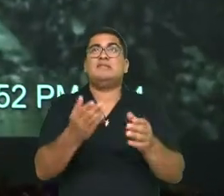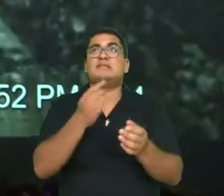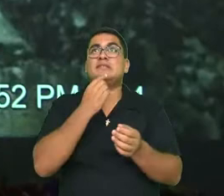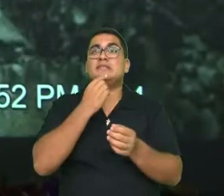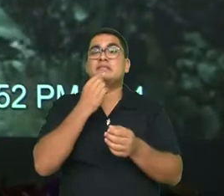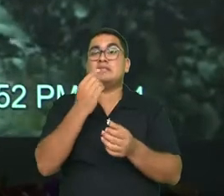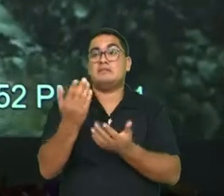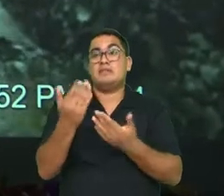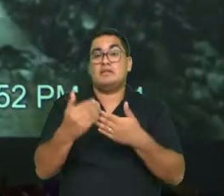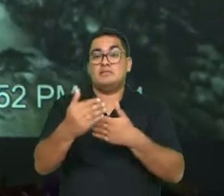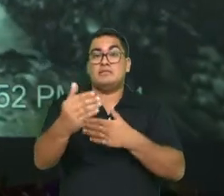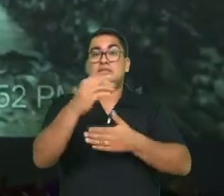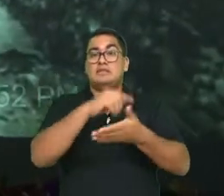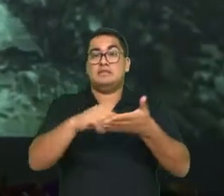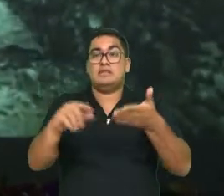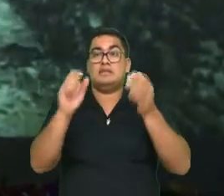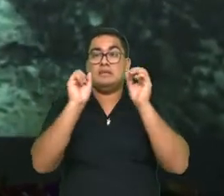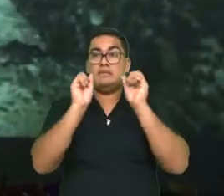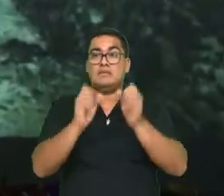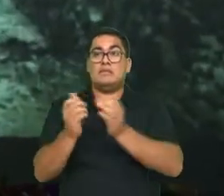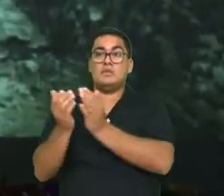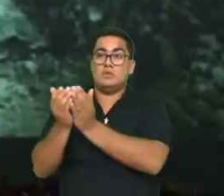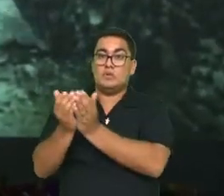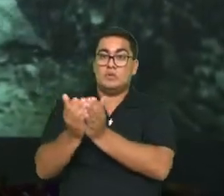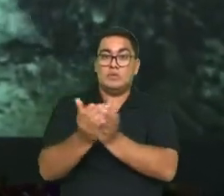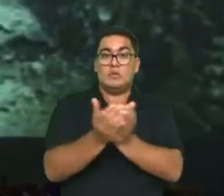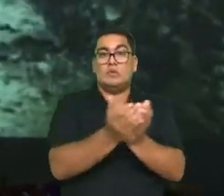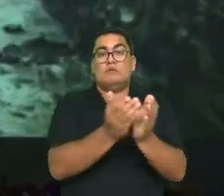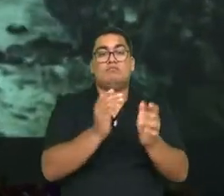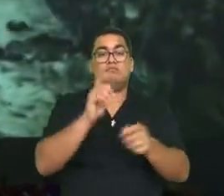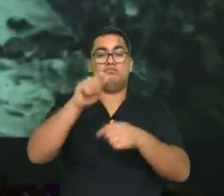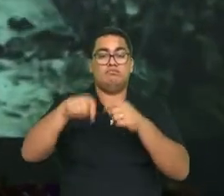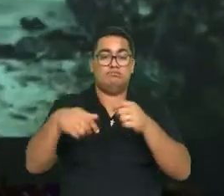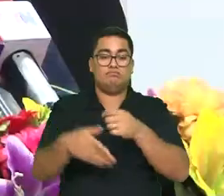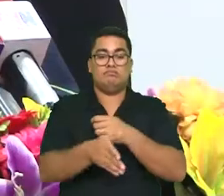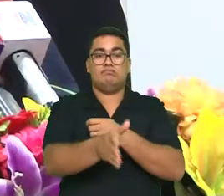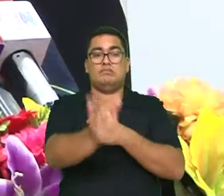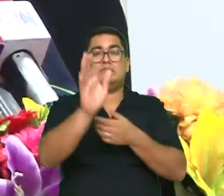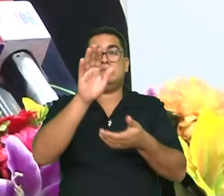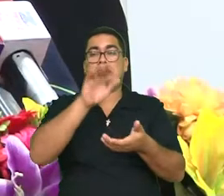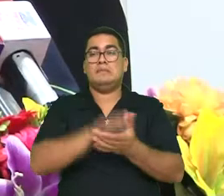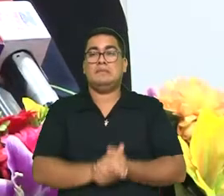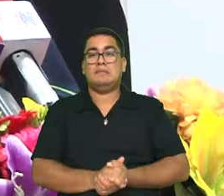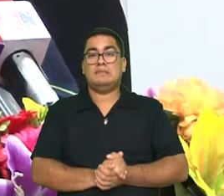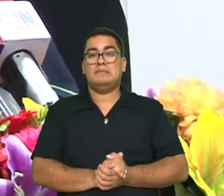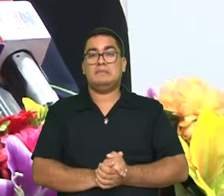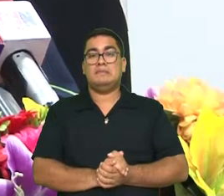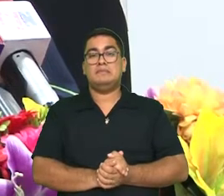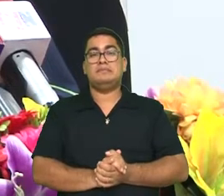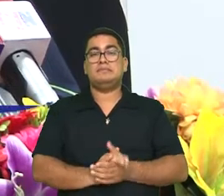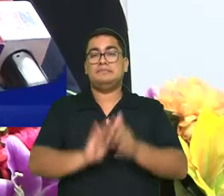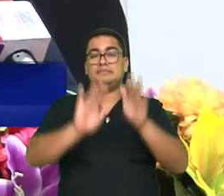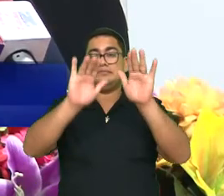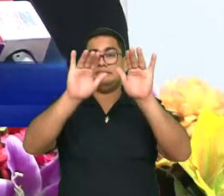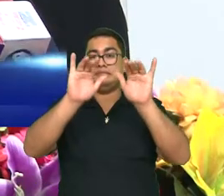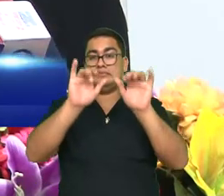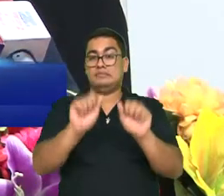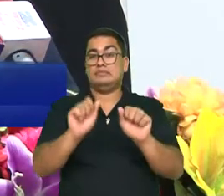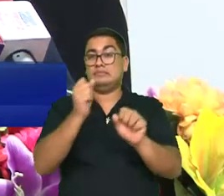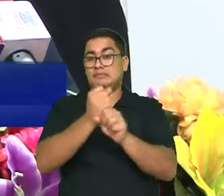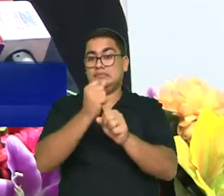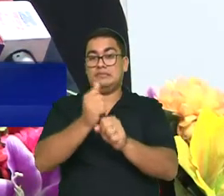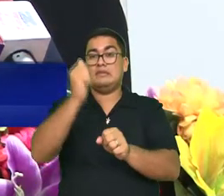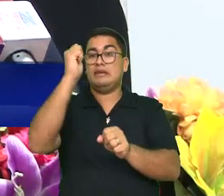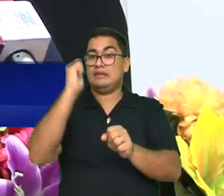que en las próximas semanas puedan atracar las embarcaciones de los pescadores. Y estamos ya trabajando anoche